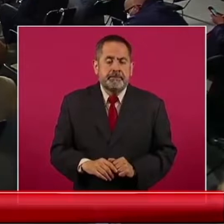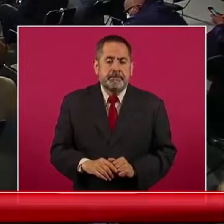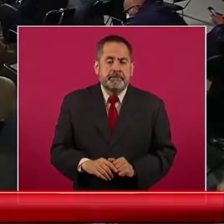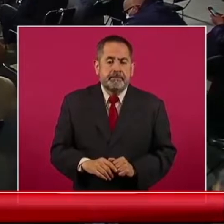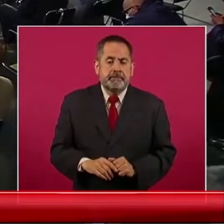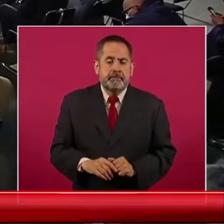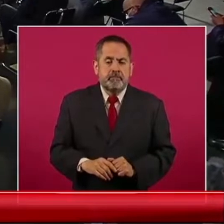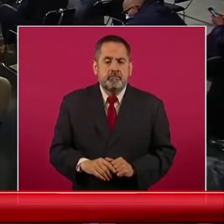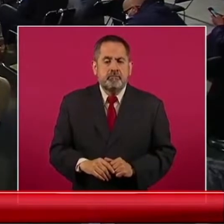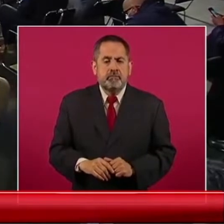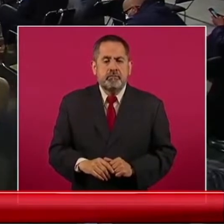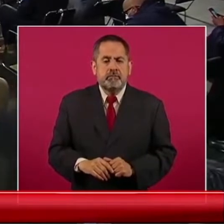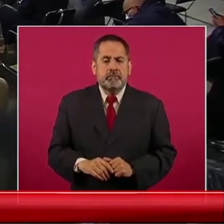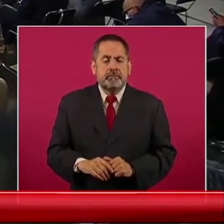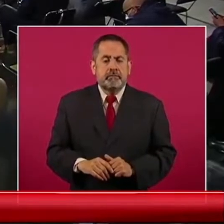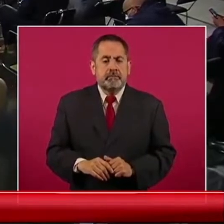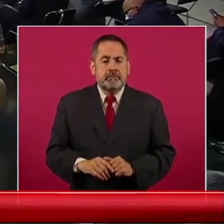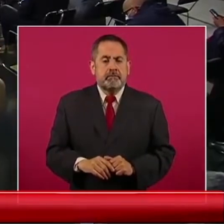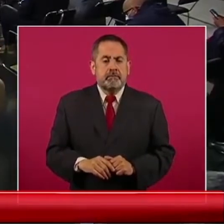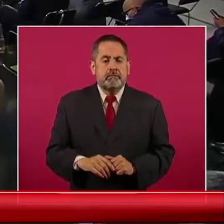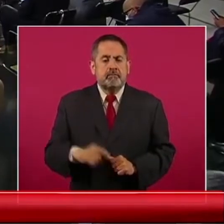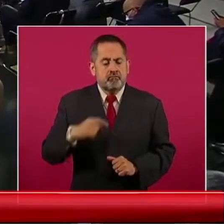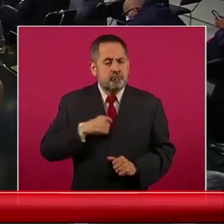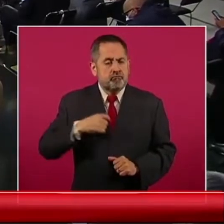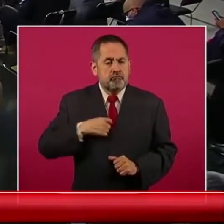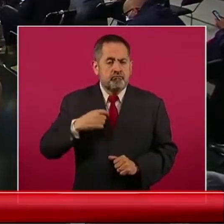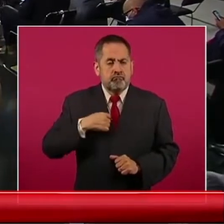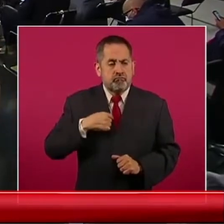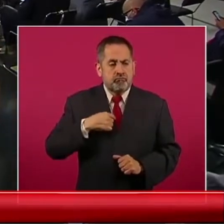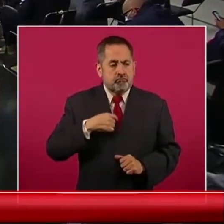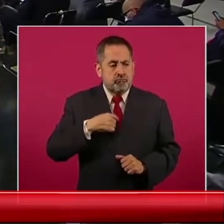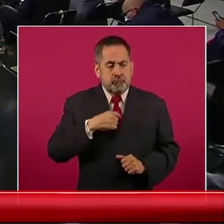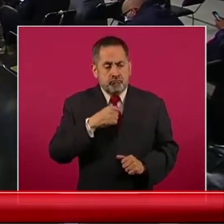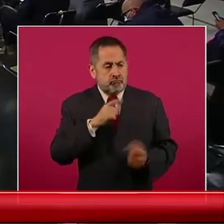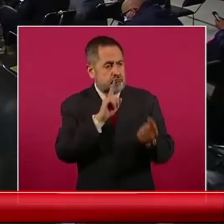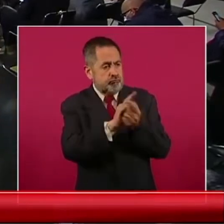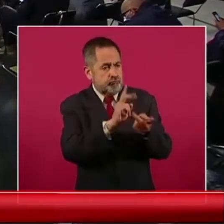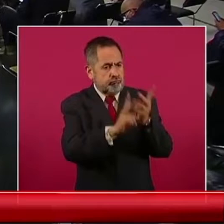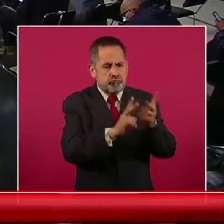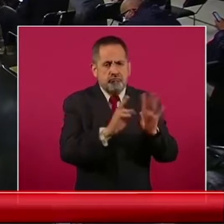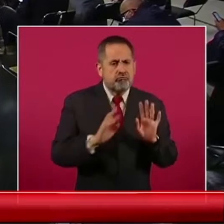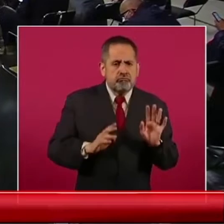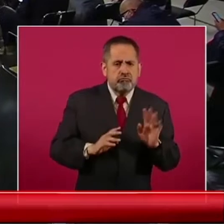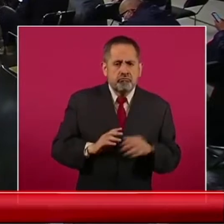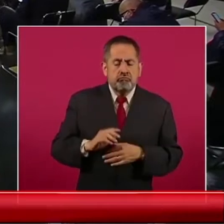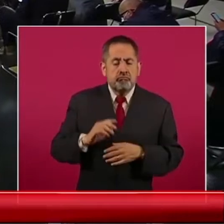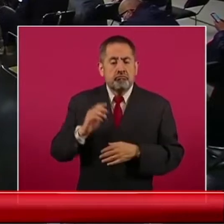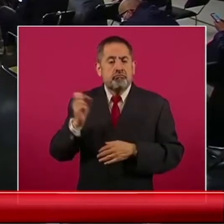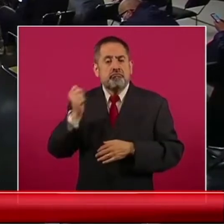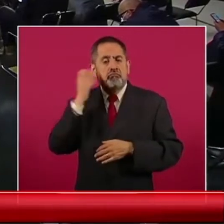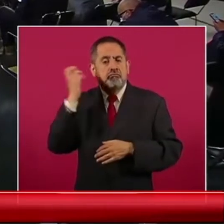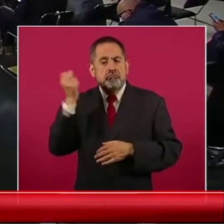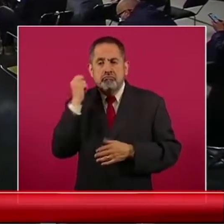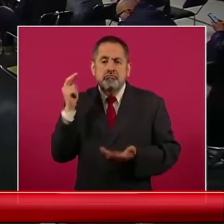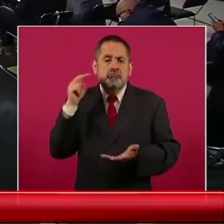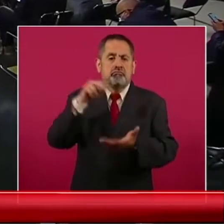lo mandé a decir, lo expuse en la Convención Nacional